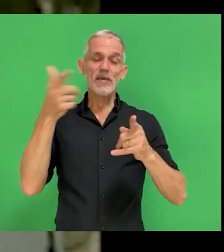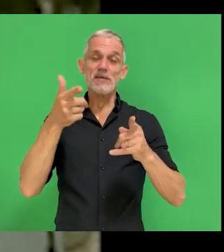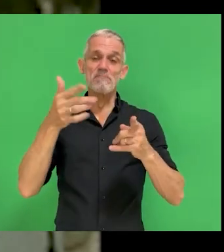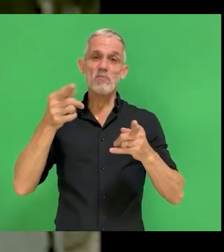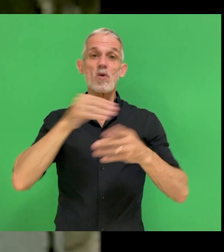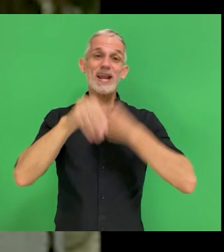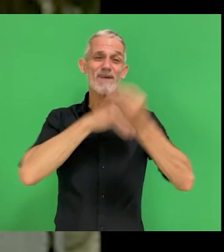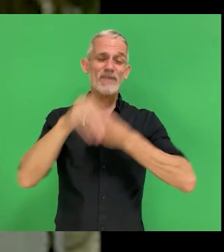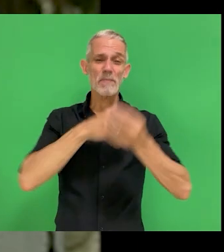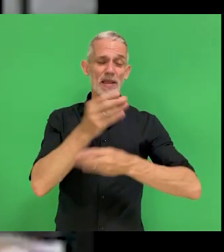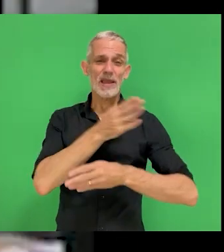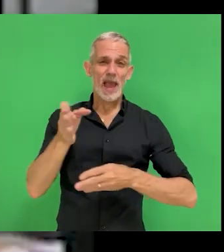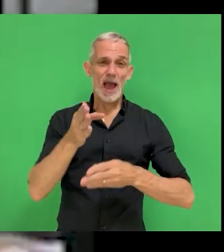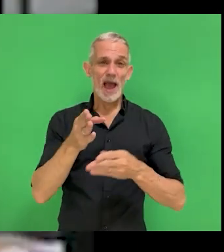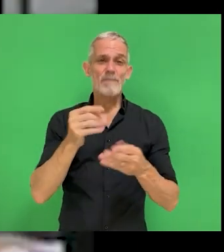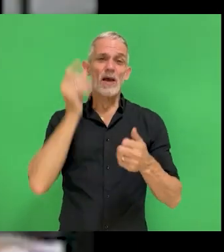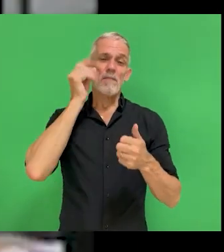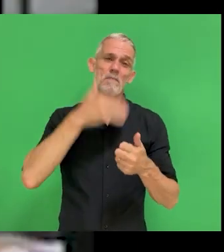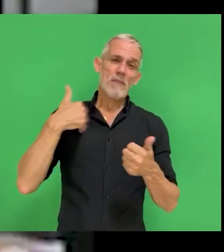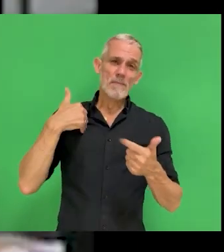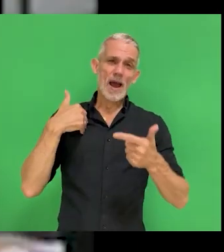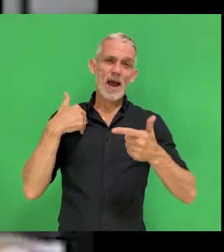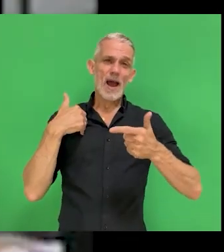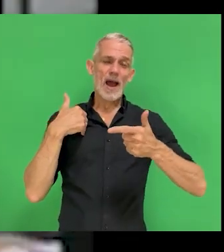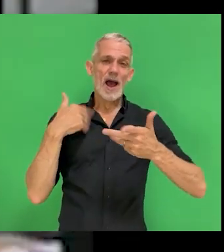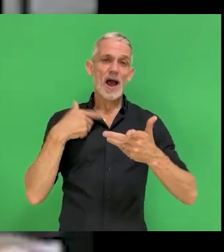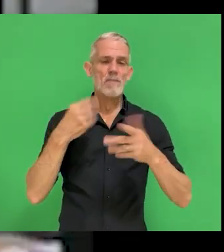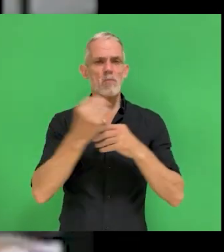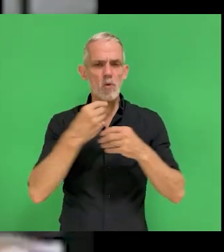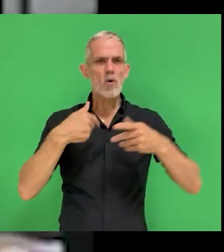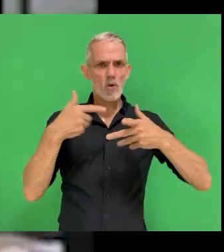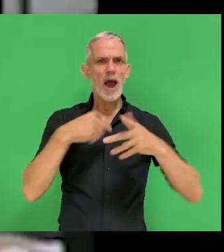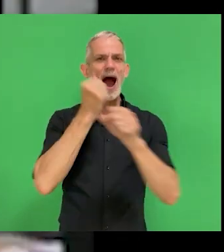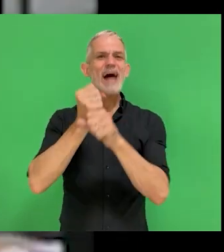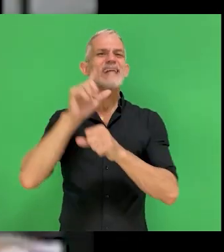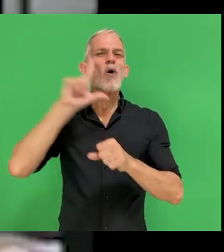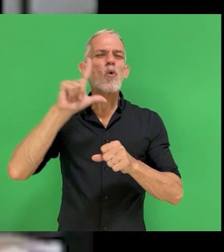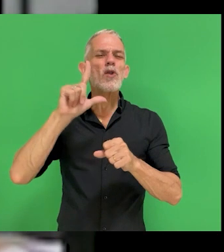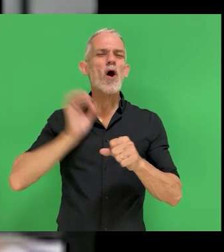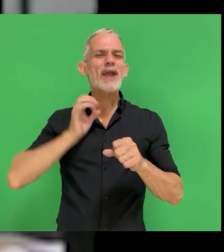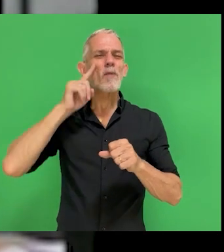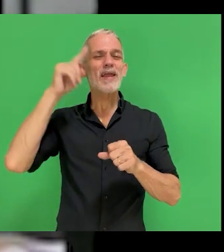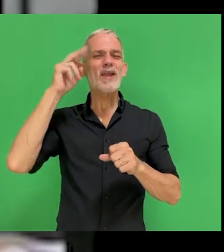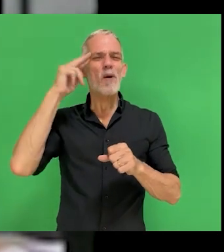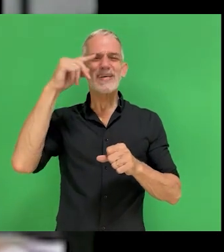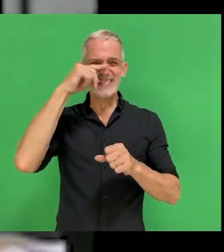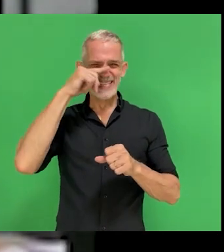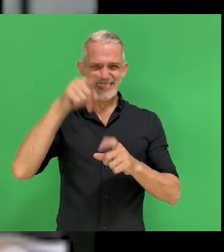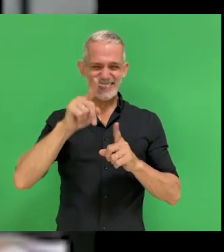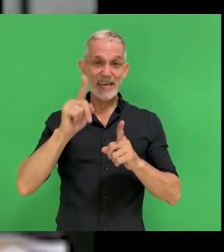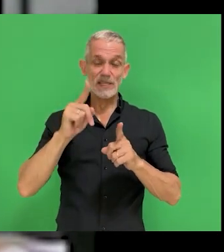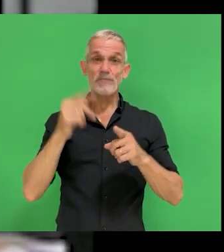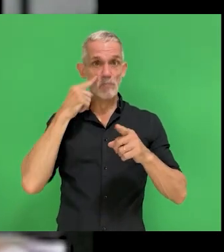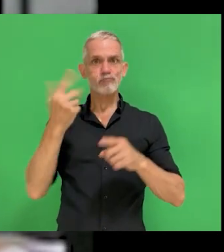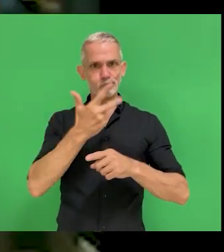y fuimos una familia, mi madre, él y yo, hasta julio del 77. Hasta ese momento